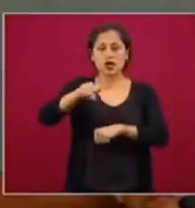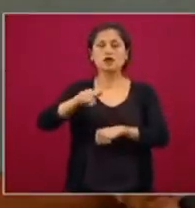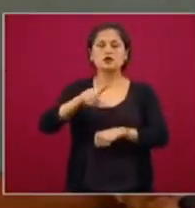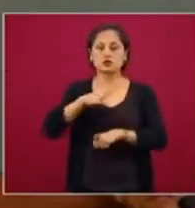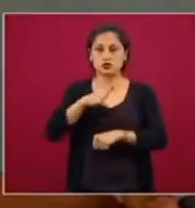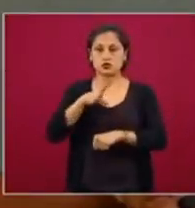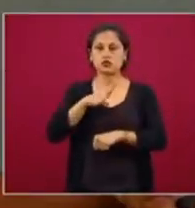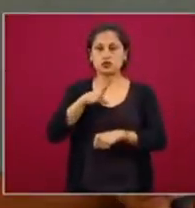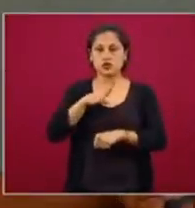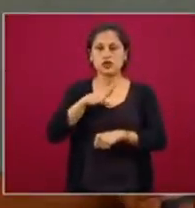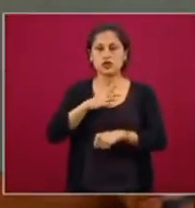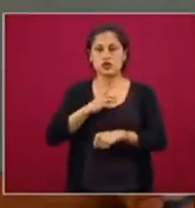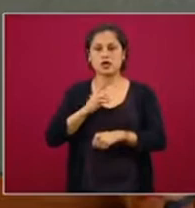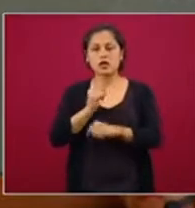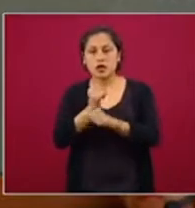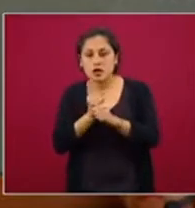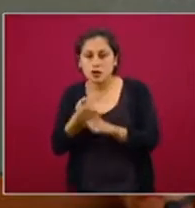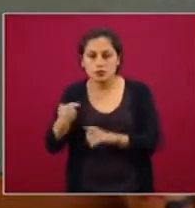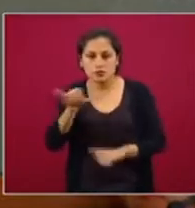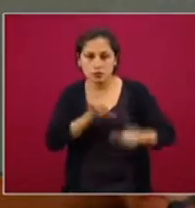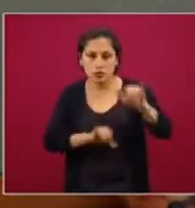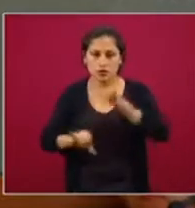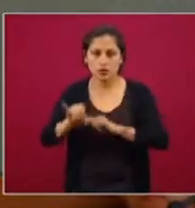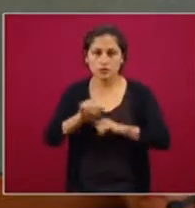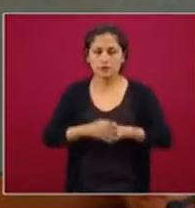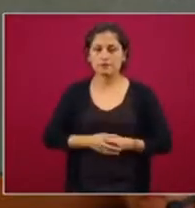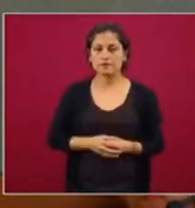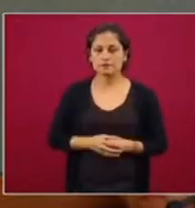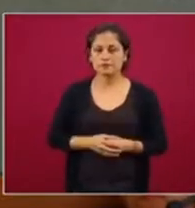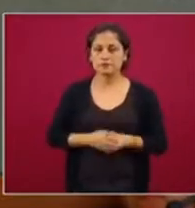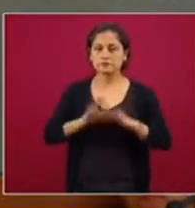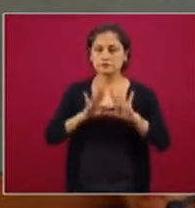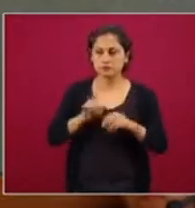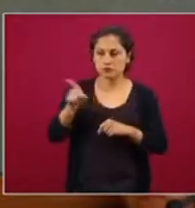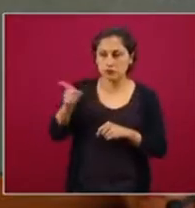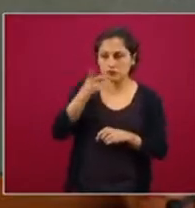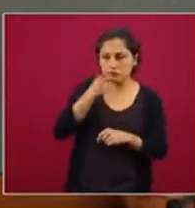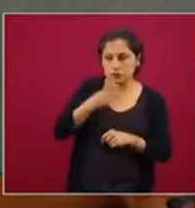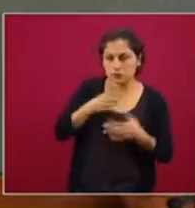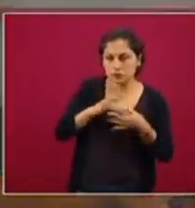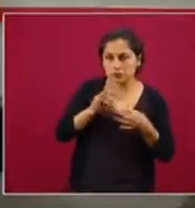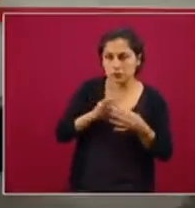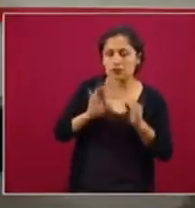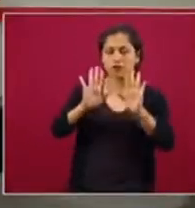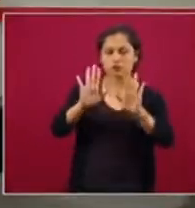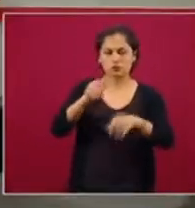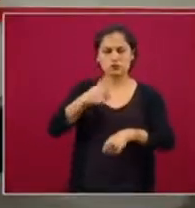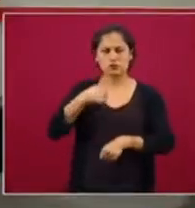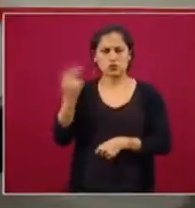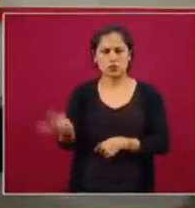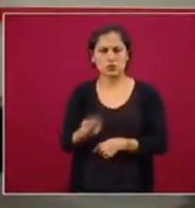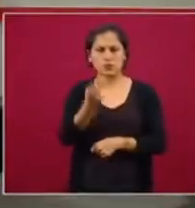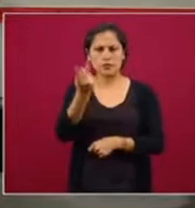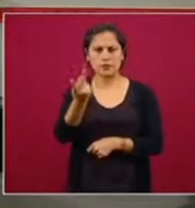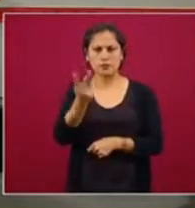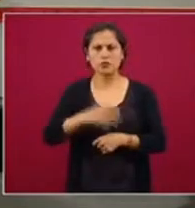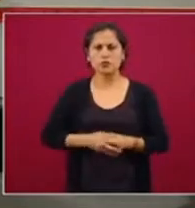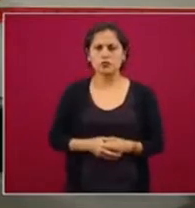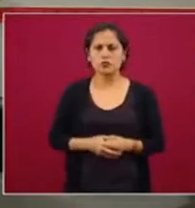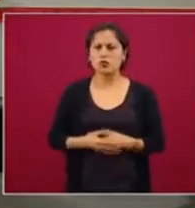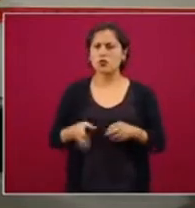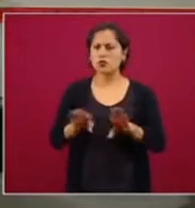virus. Para completar esta bienvenida aclaración, solo me restaría preguntarle, ¿cómo opera